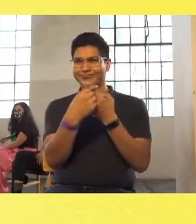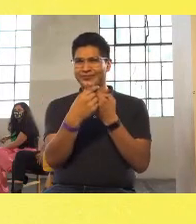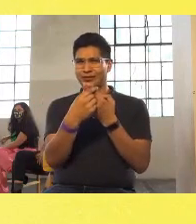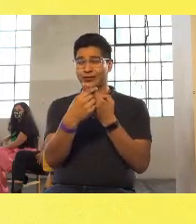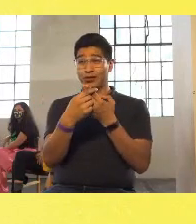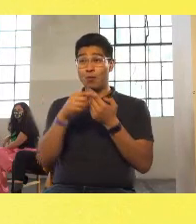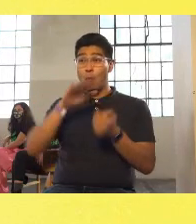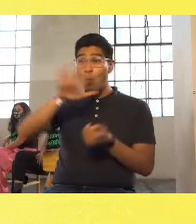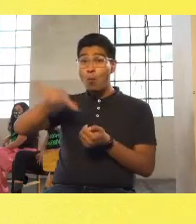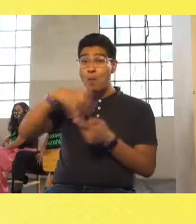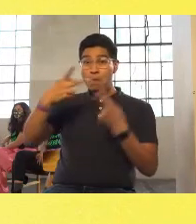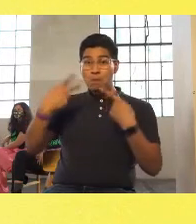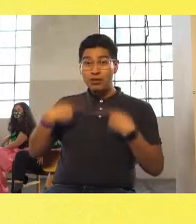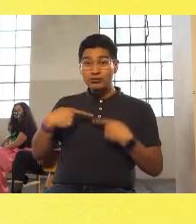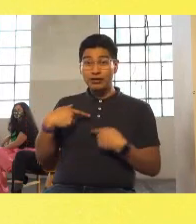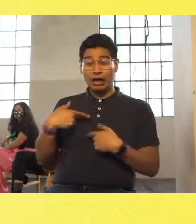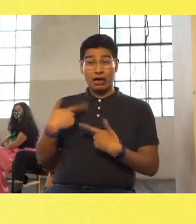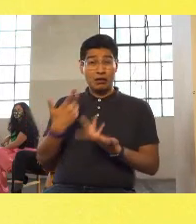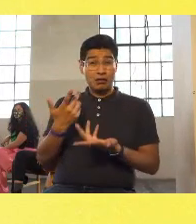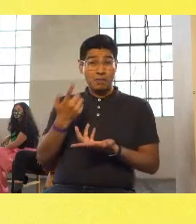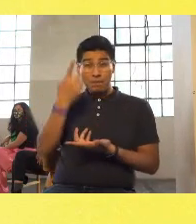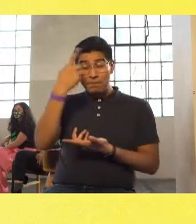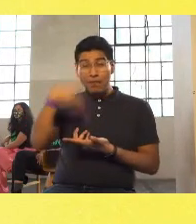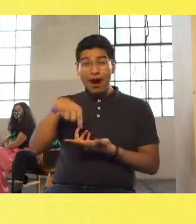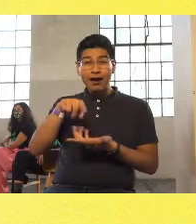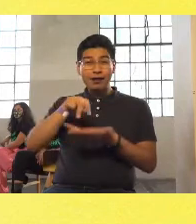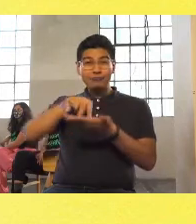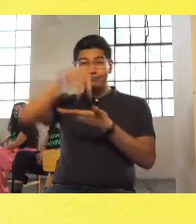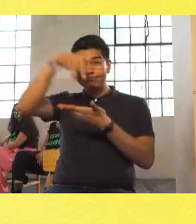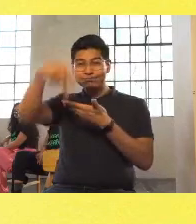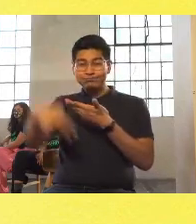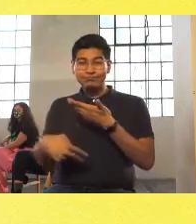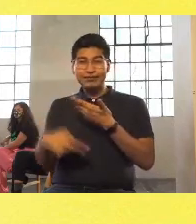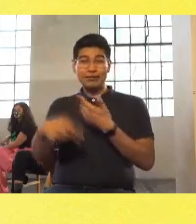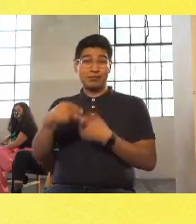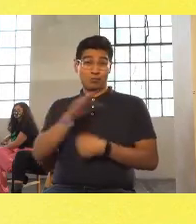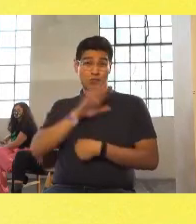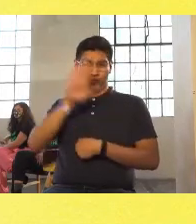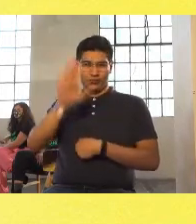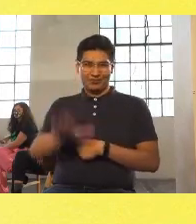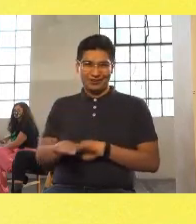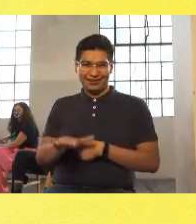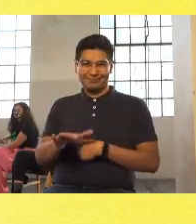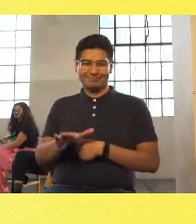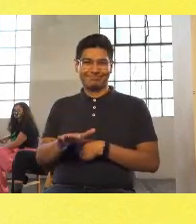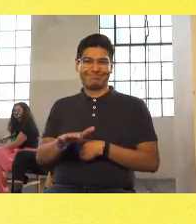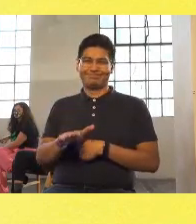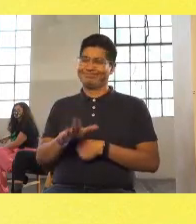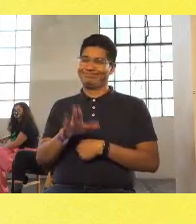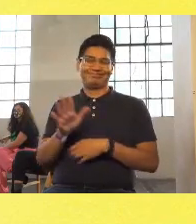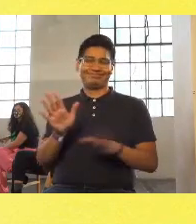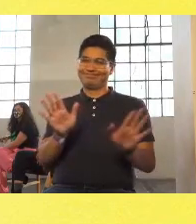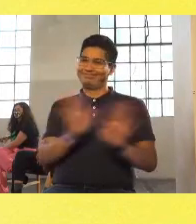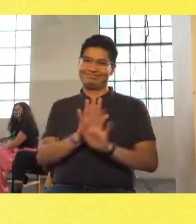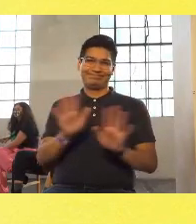mártires. Yo no quiero mártires, no quiero que nadie se aviente el papelón hacia sí misma, ¿no?